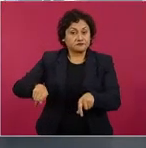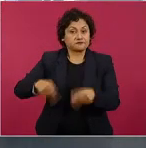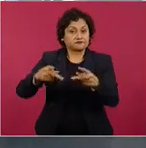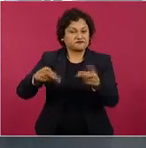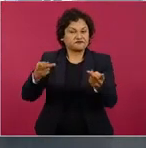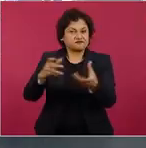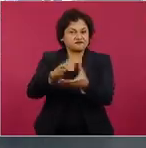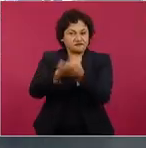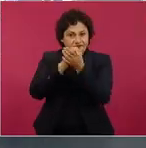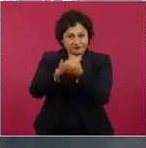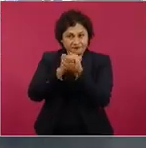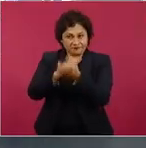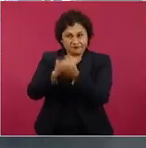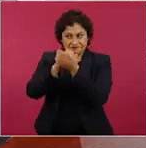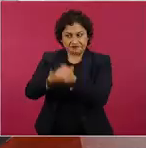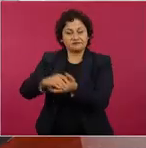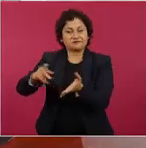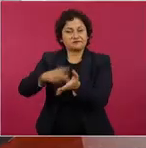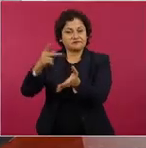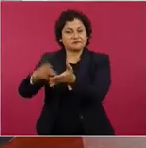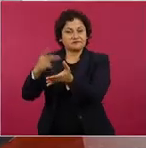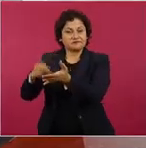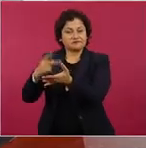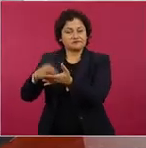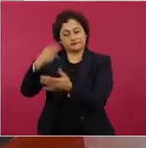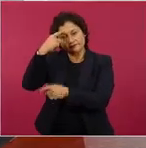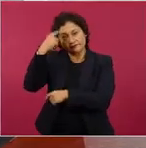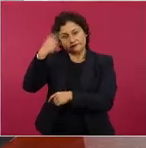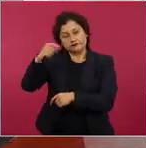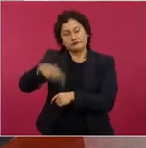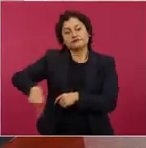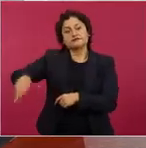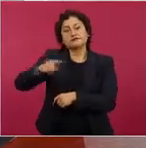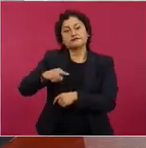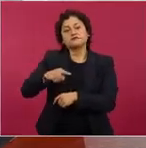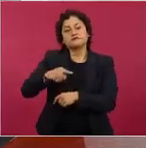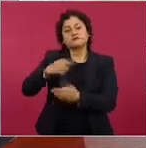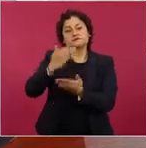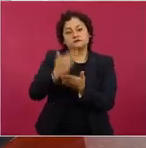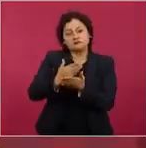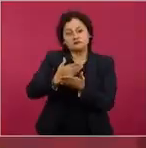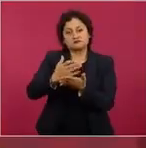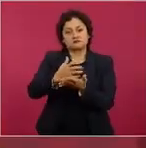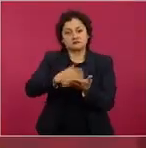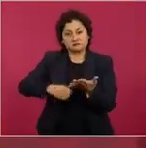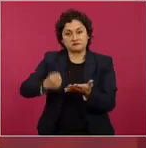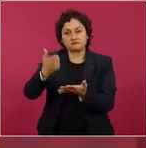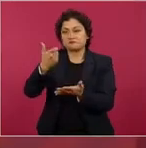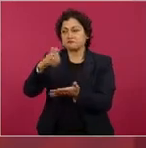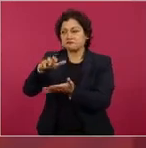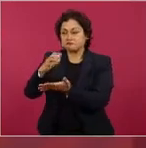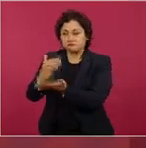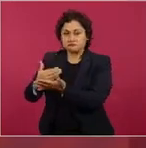la mayor cantidad de dinero. Y para que